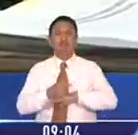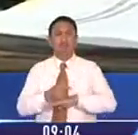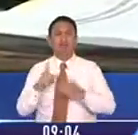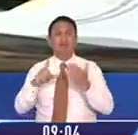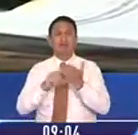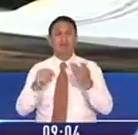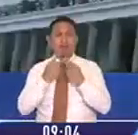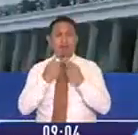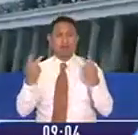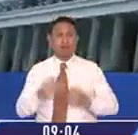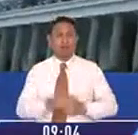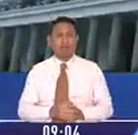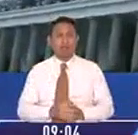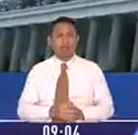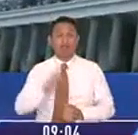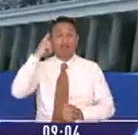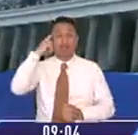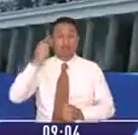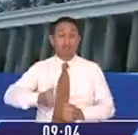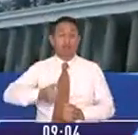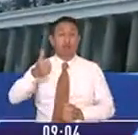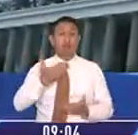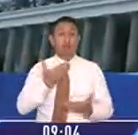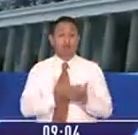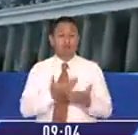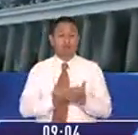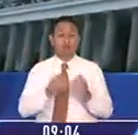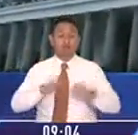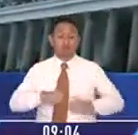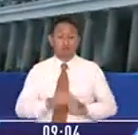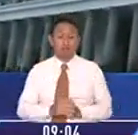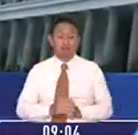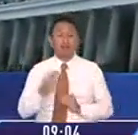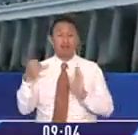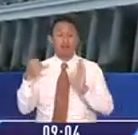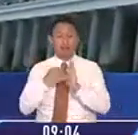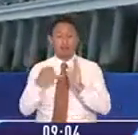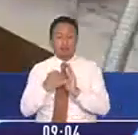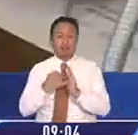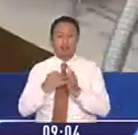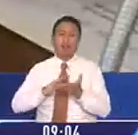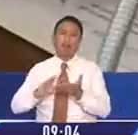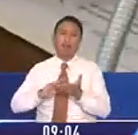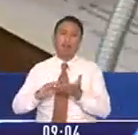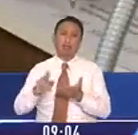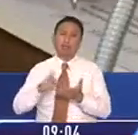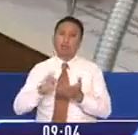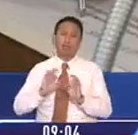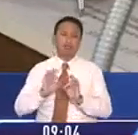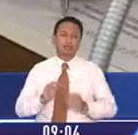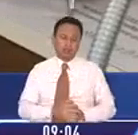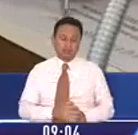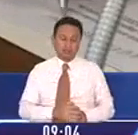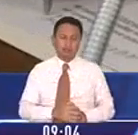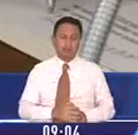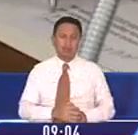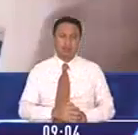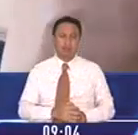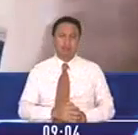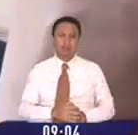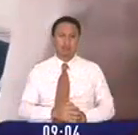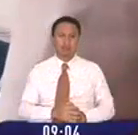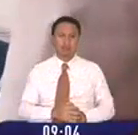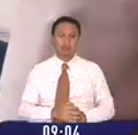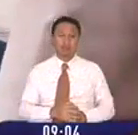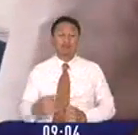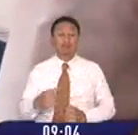finanzas públicas, en donde el gobierno propone que se perdone los intereses del Ejecutivo, que adeuda al IES por el 40%,